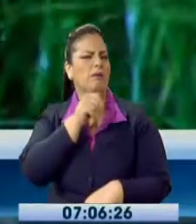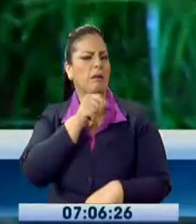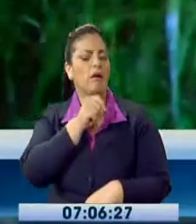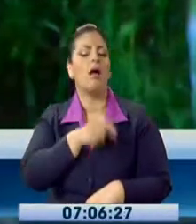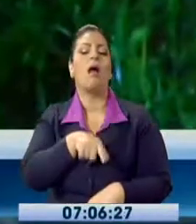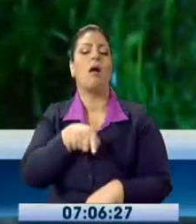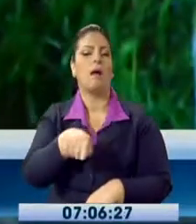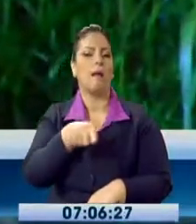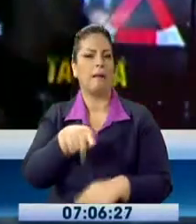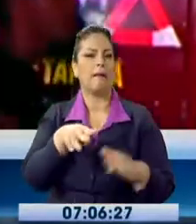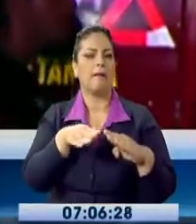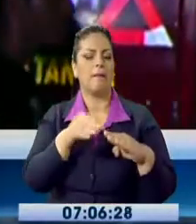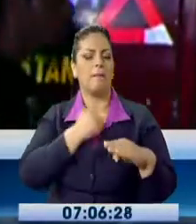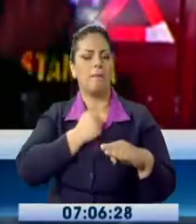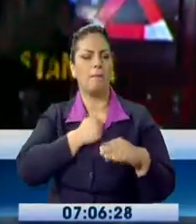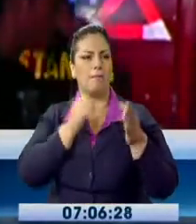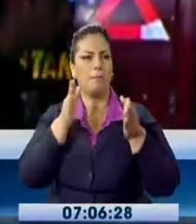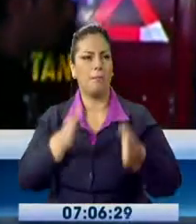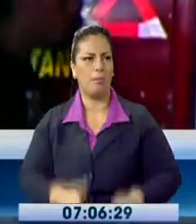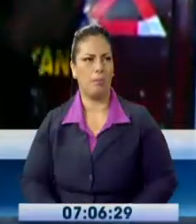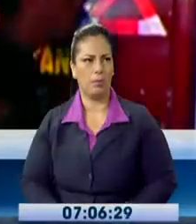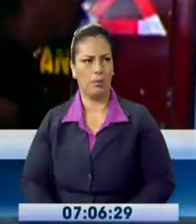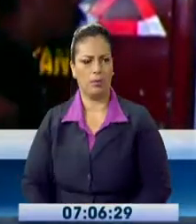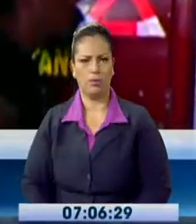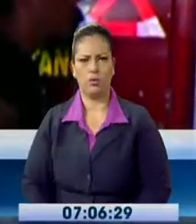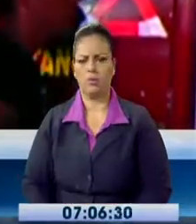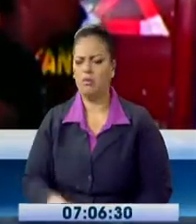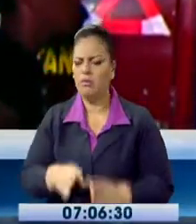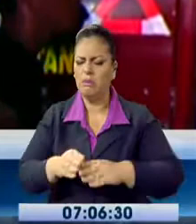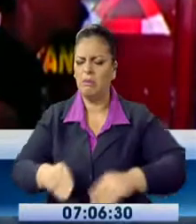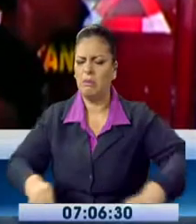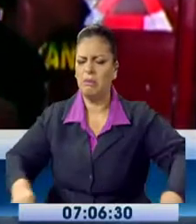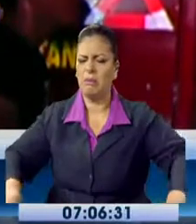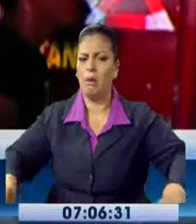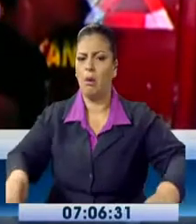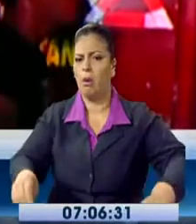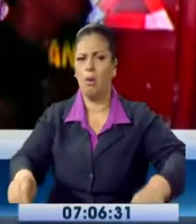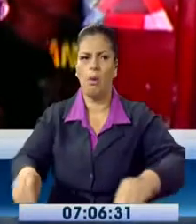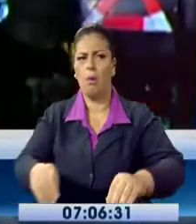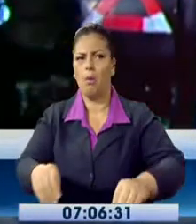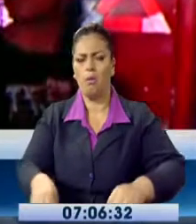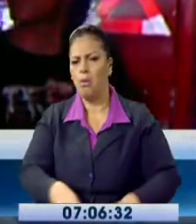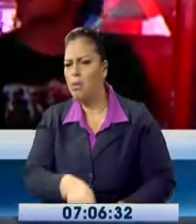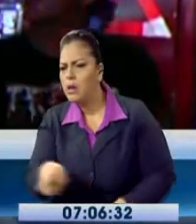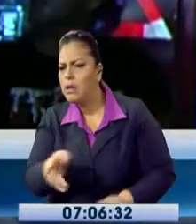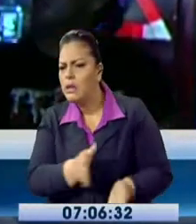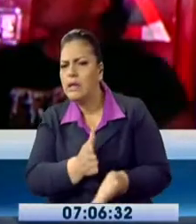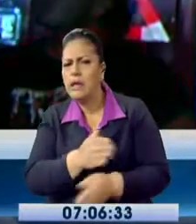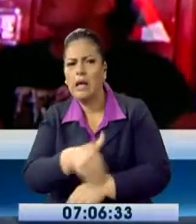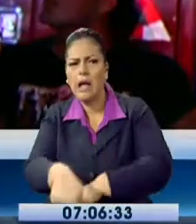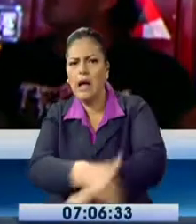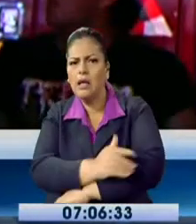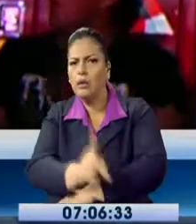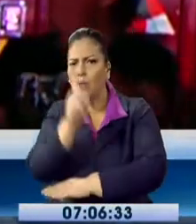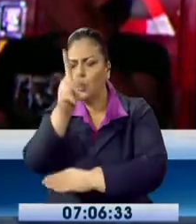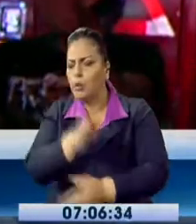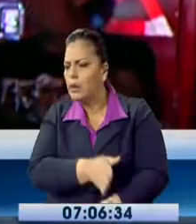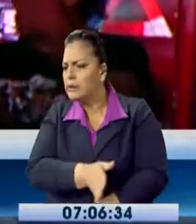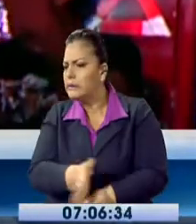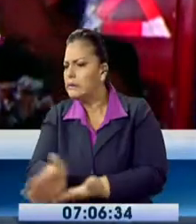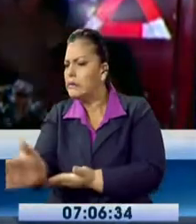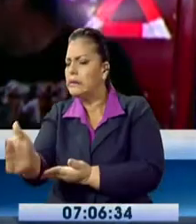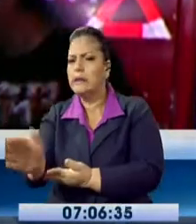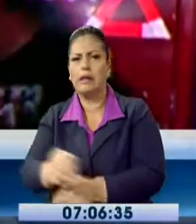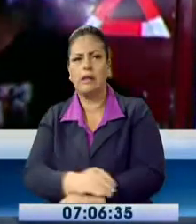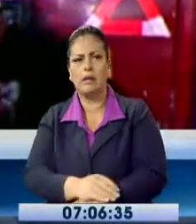los inmuebles. El terreno es bien inestable, solamente tenemos una sola calle, que es entrada y salida. Como es ladera, tuvimos